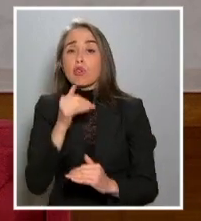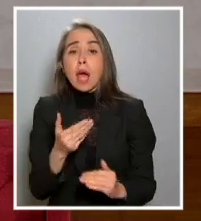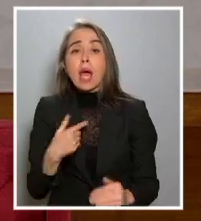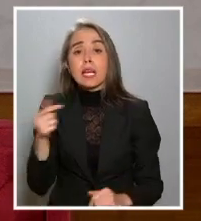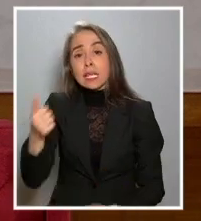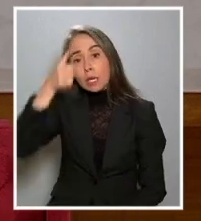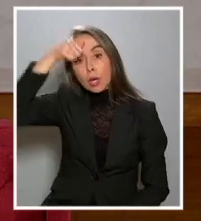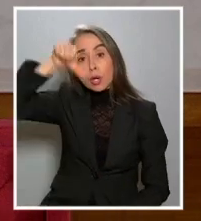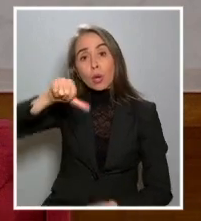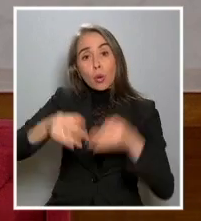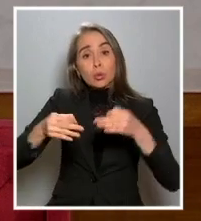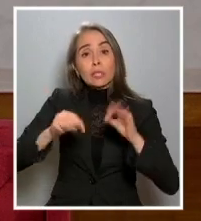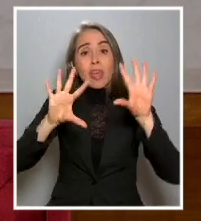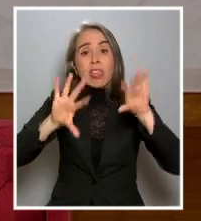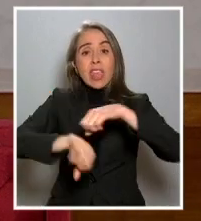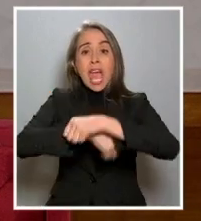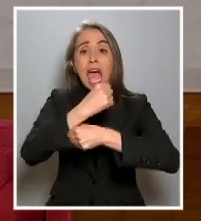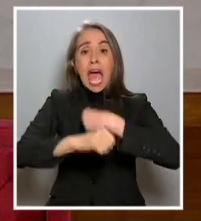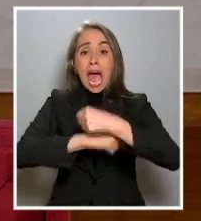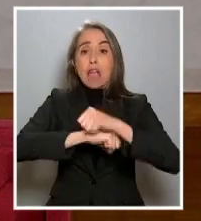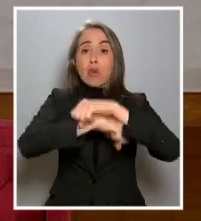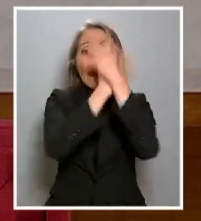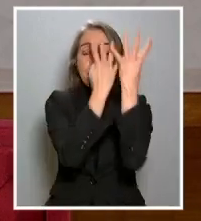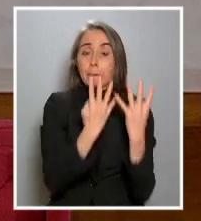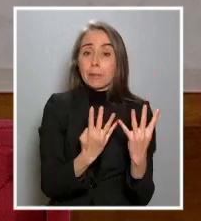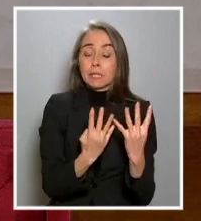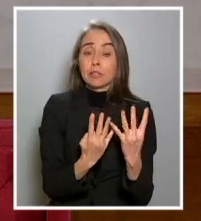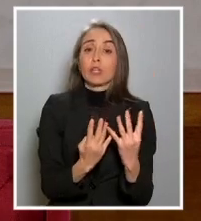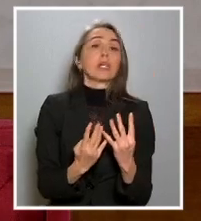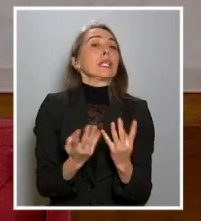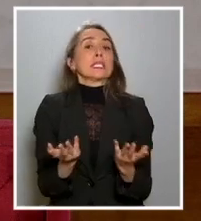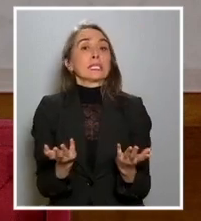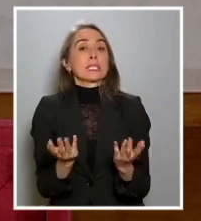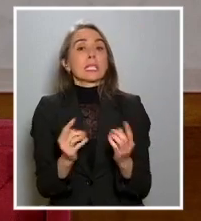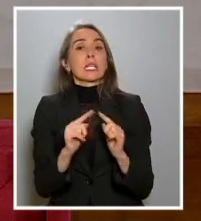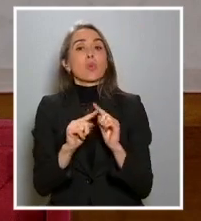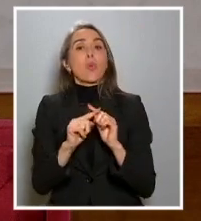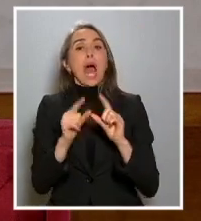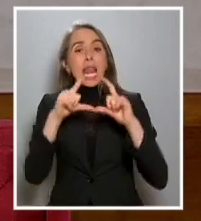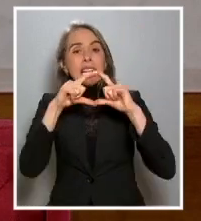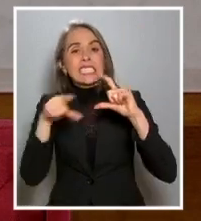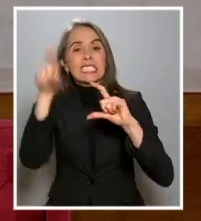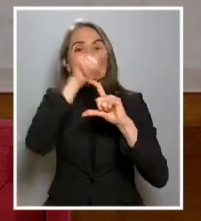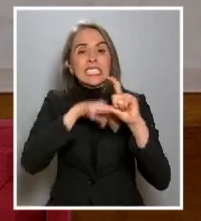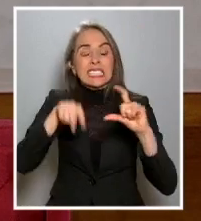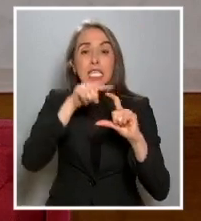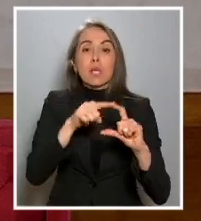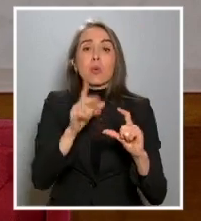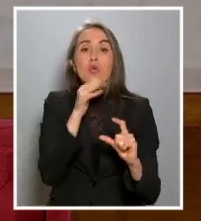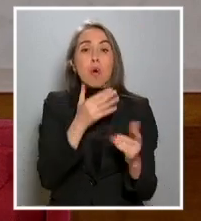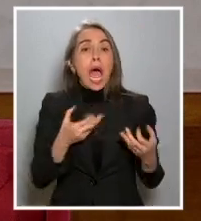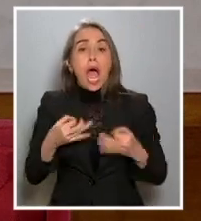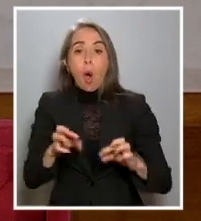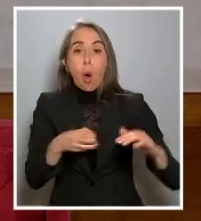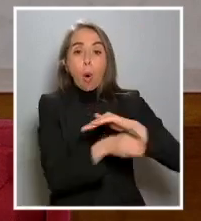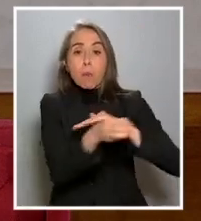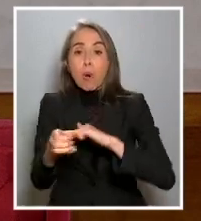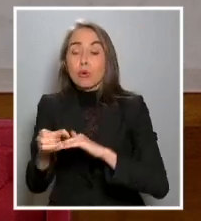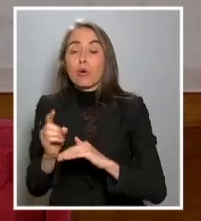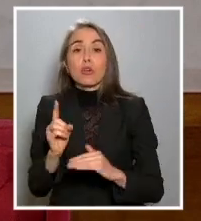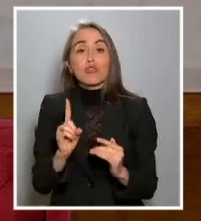condenado a 10 años. Si no rompemos ese círculo vicioso, si no nos preocupamos de la realidad, de la